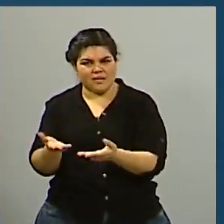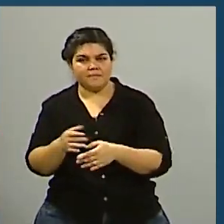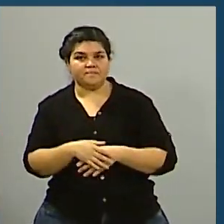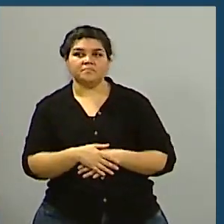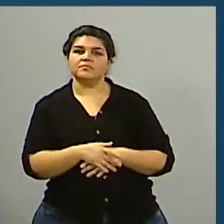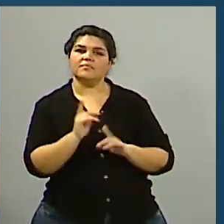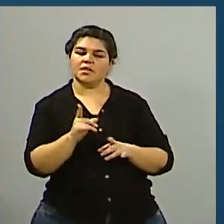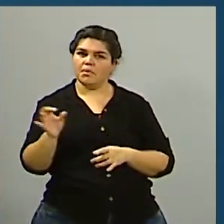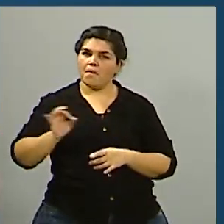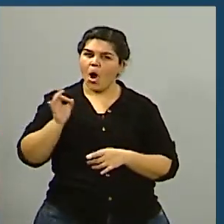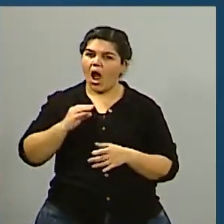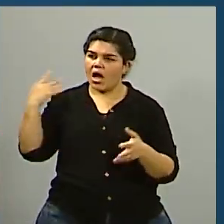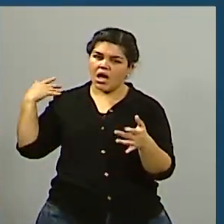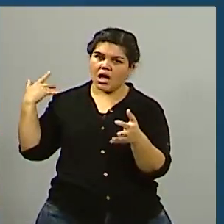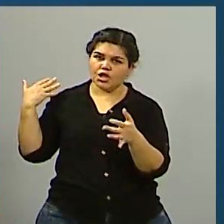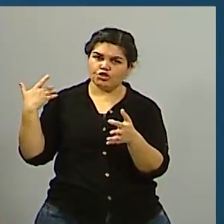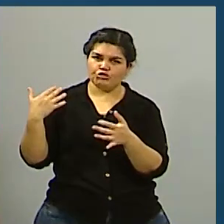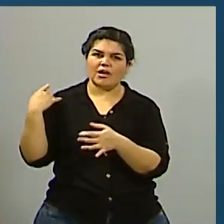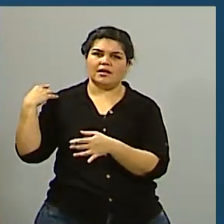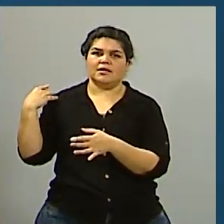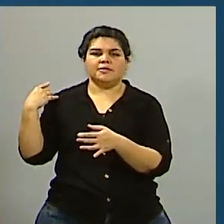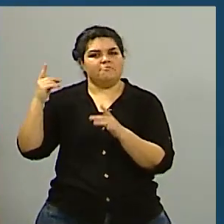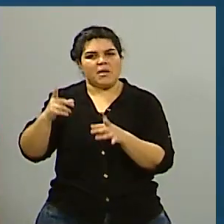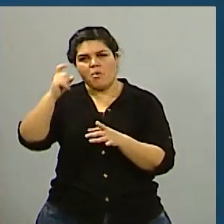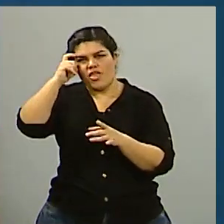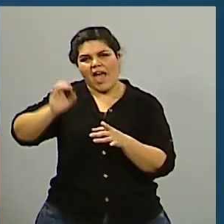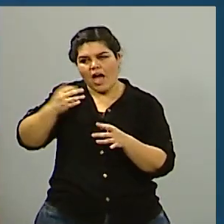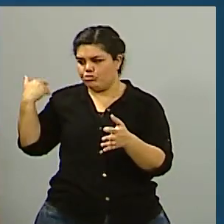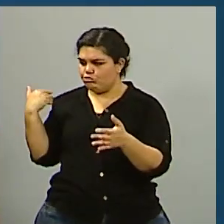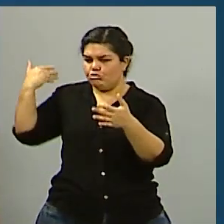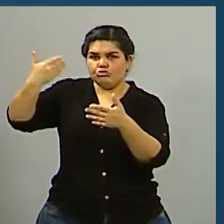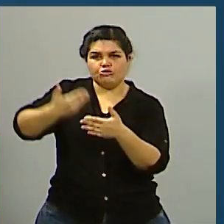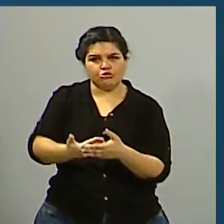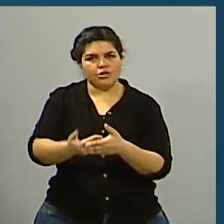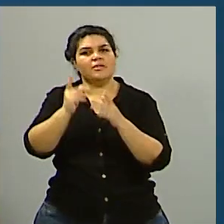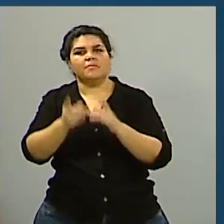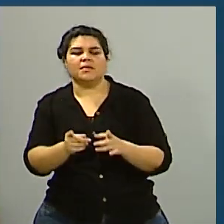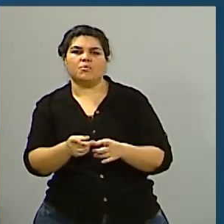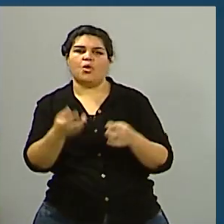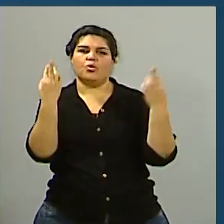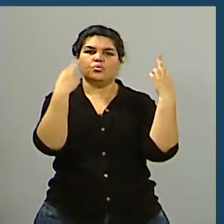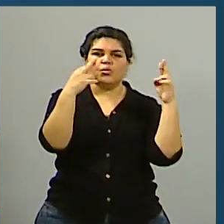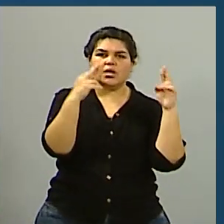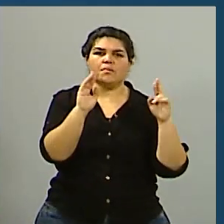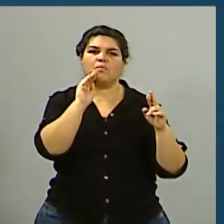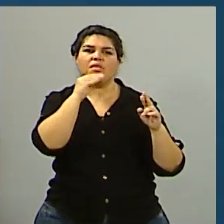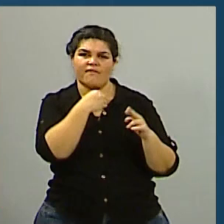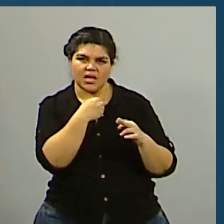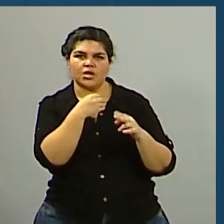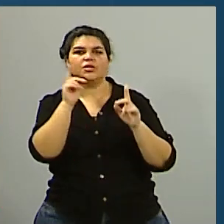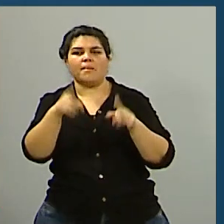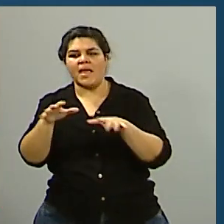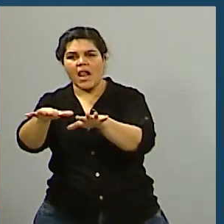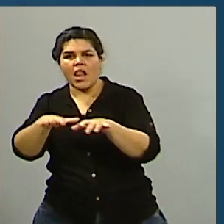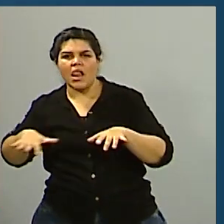a pesar de cómo ha avanzado incluso o cómo se habla del sector vitivinícola, del turismo vitivinícola. Digamos que las mejoras todavía